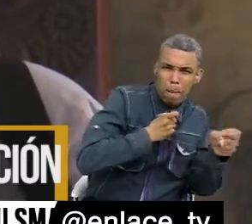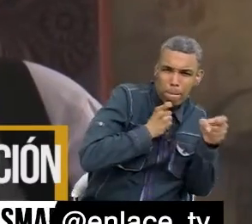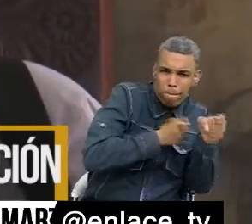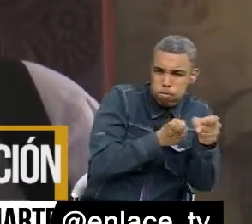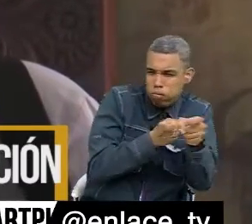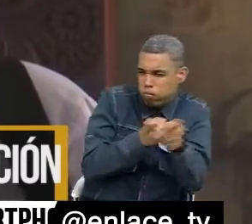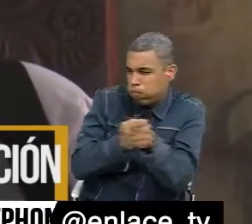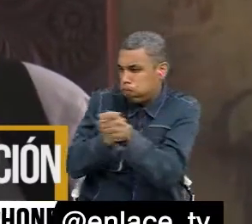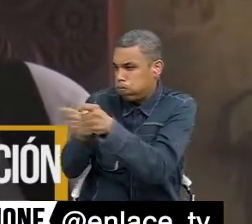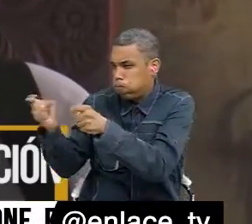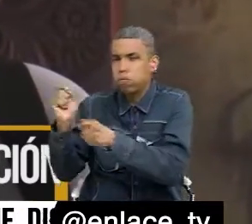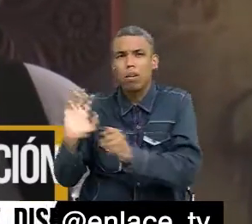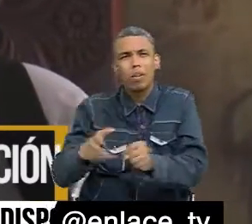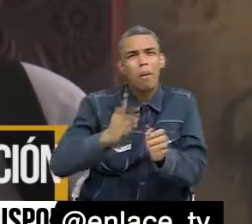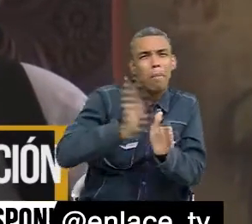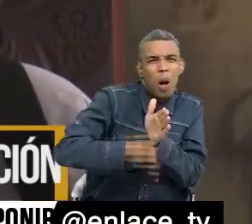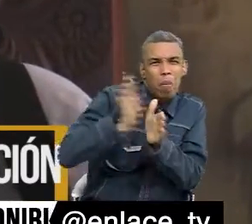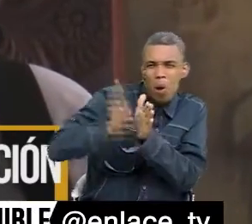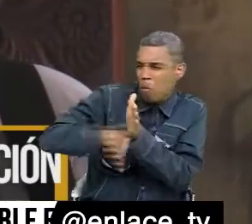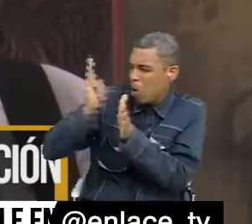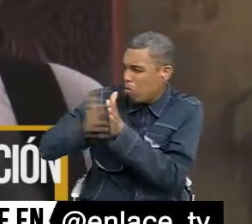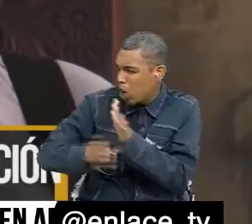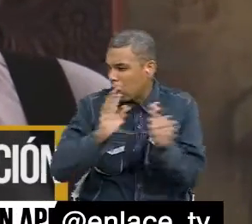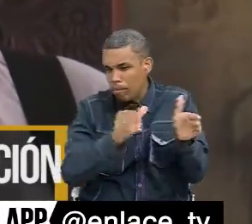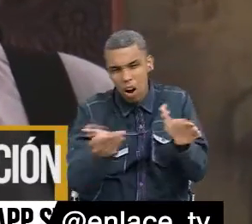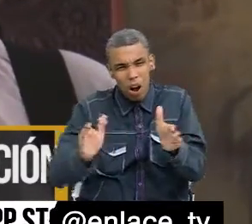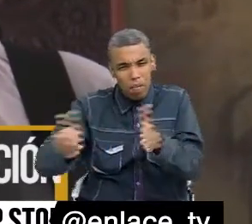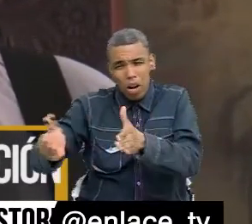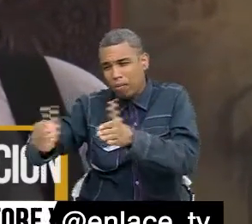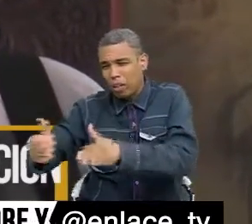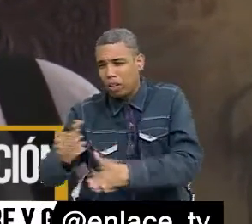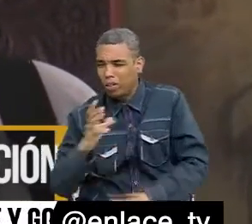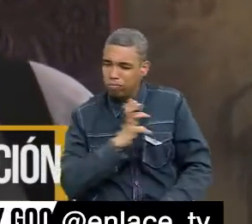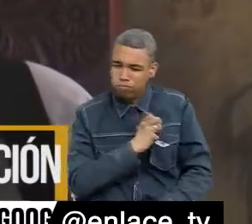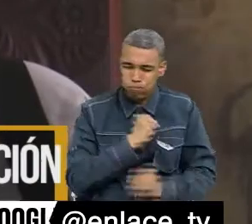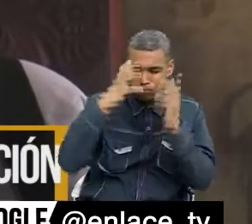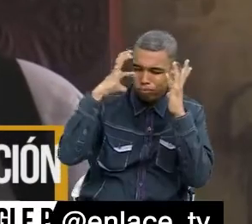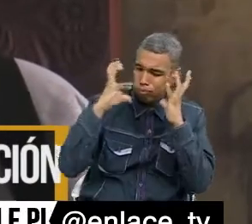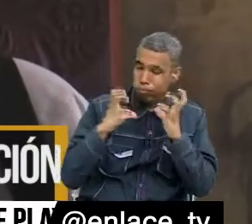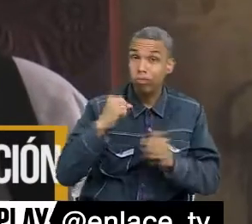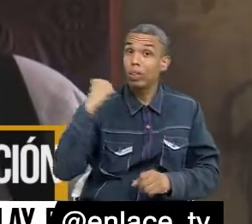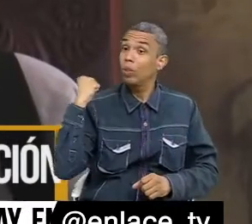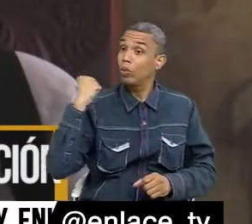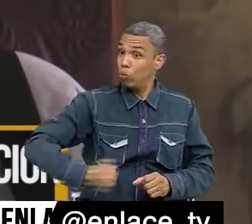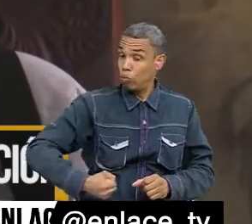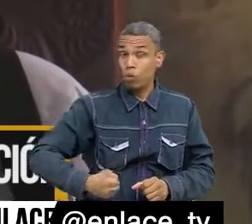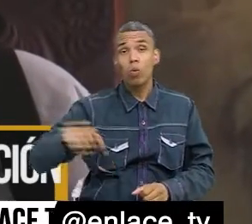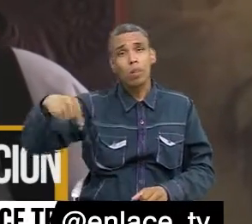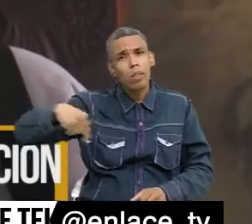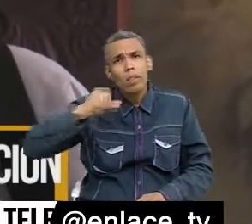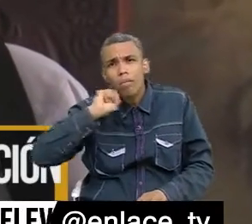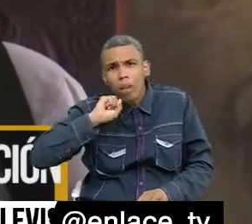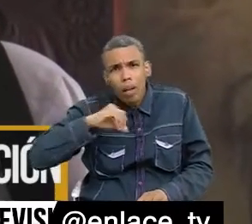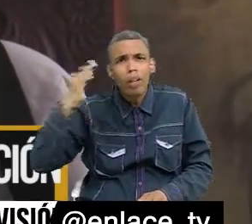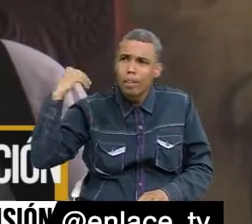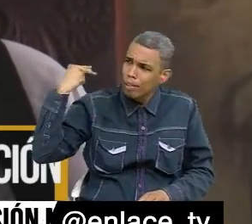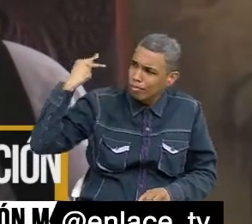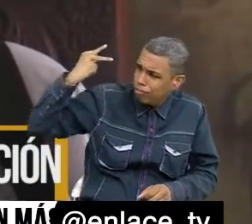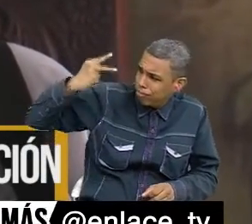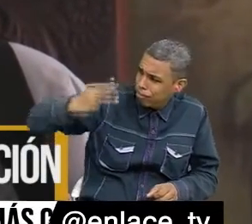y el Magdalena Medio, haber sufrido tanto, haber puesto tantos muertos y tener una capacidad